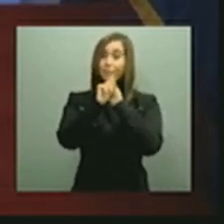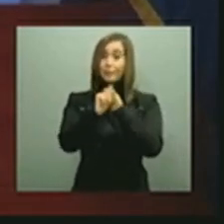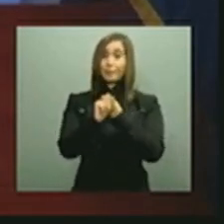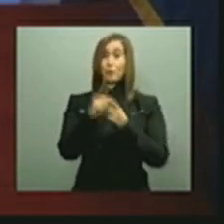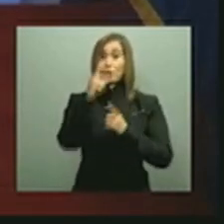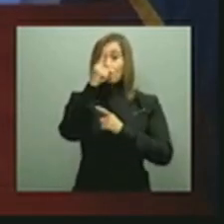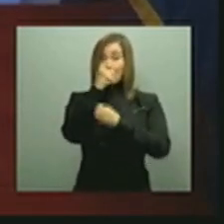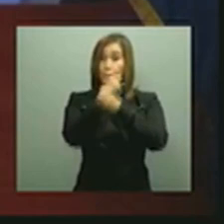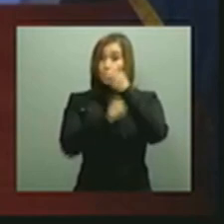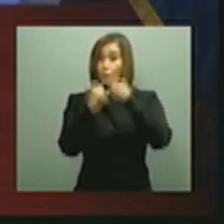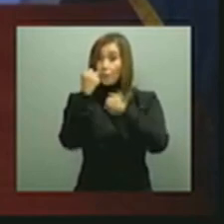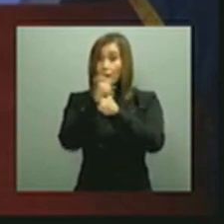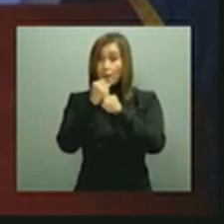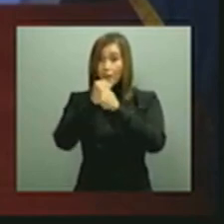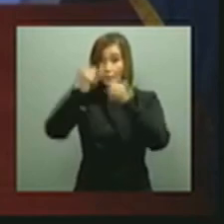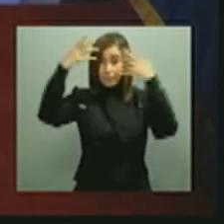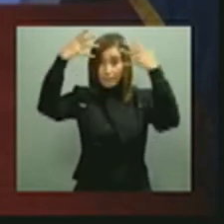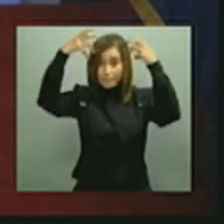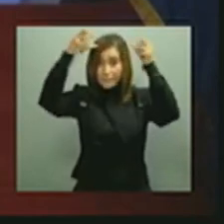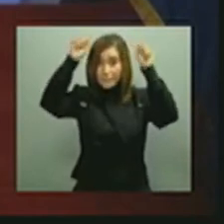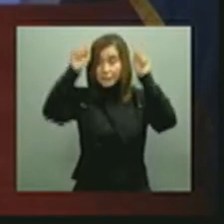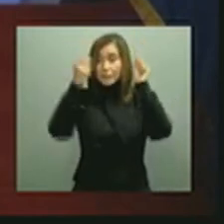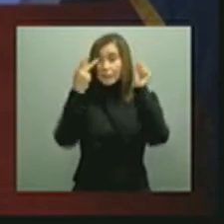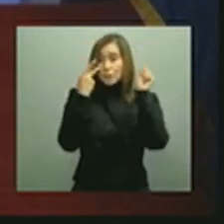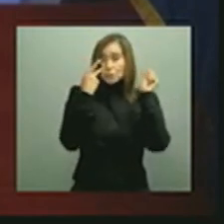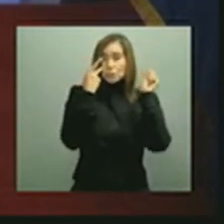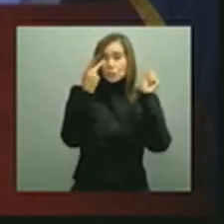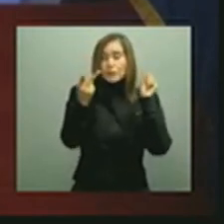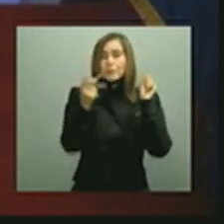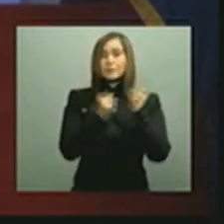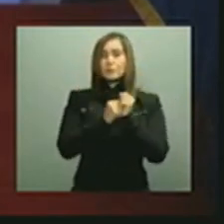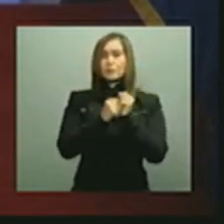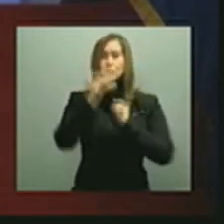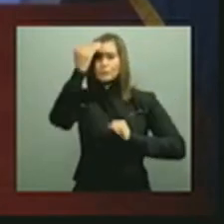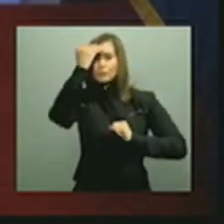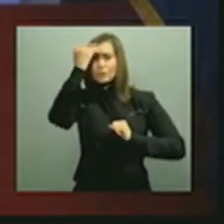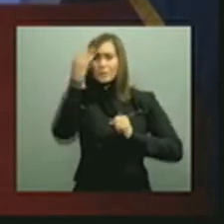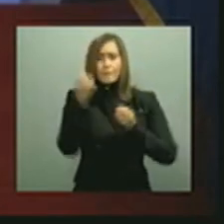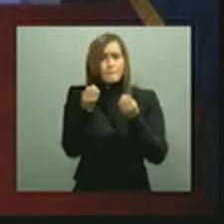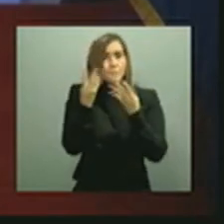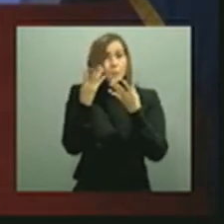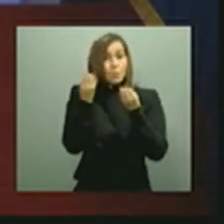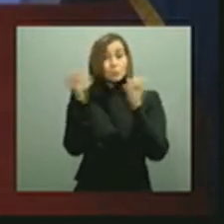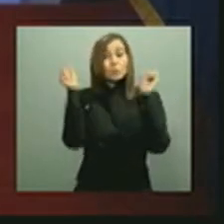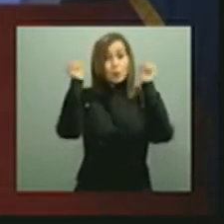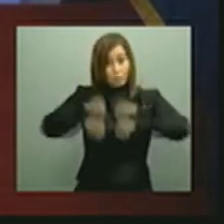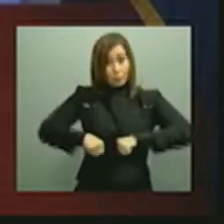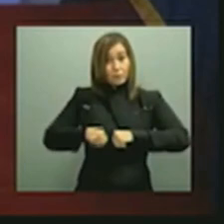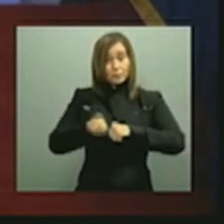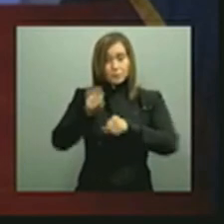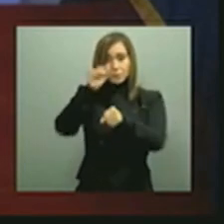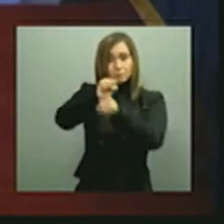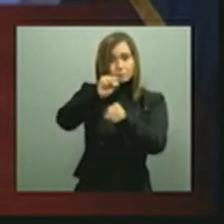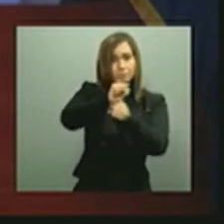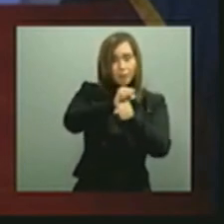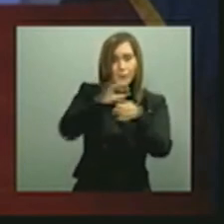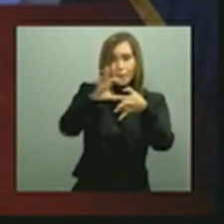sentido, la reforma fiscal integral que tanto organismos internacionales,